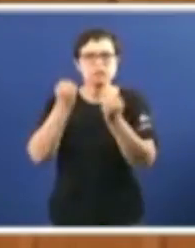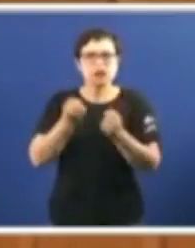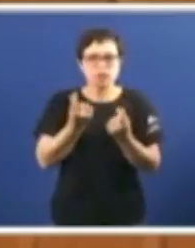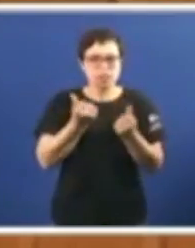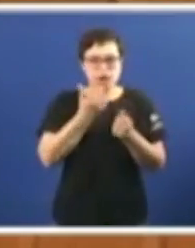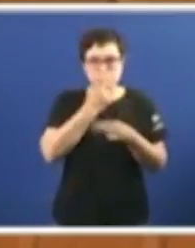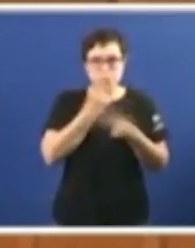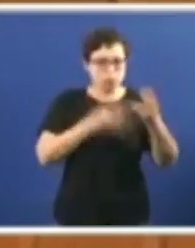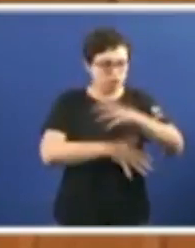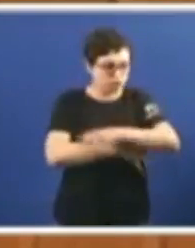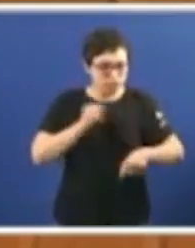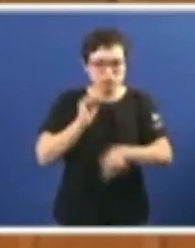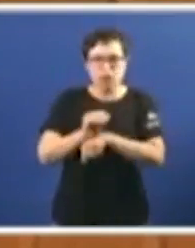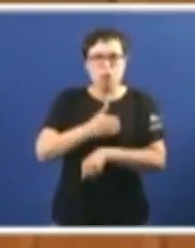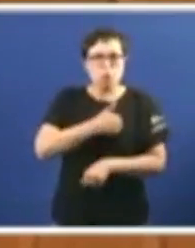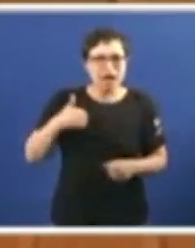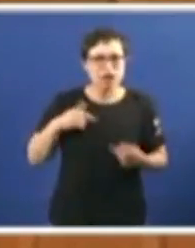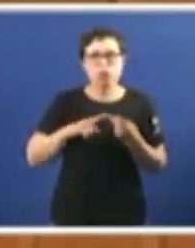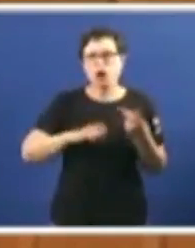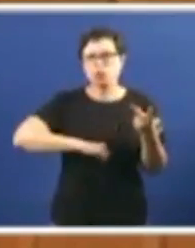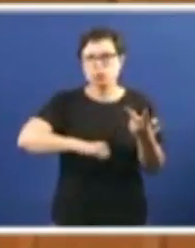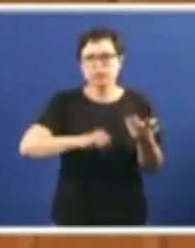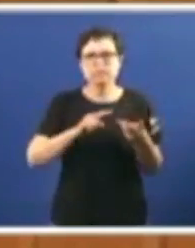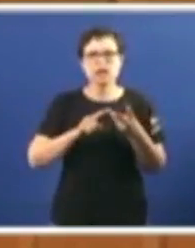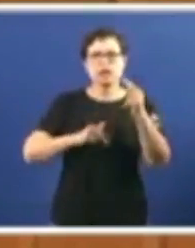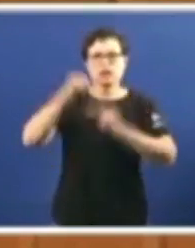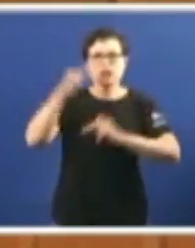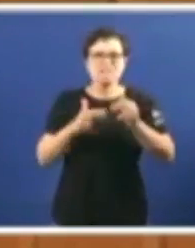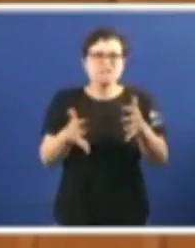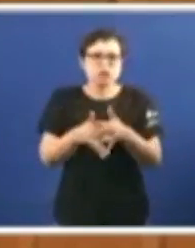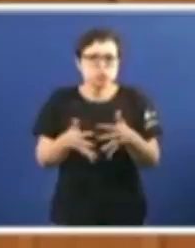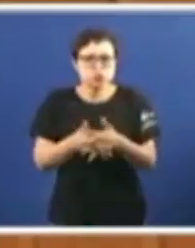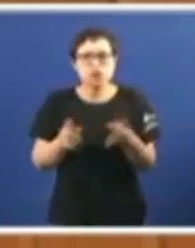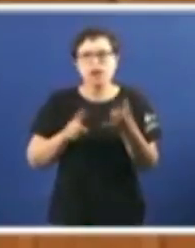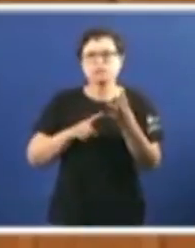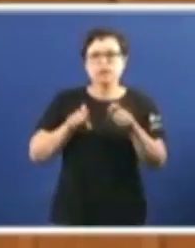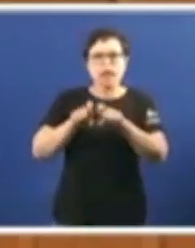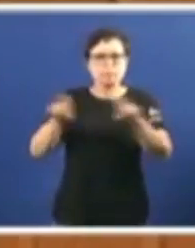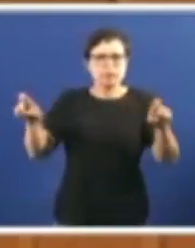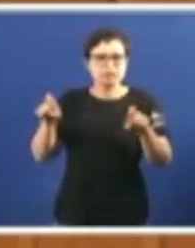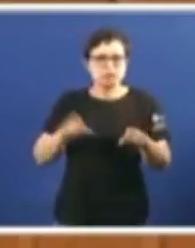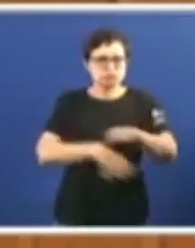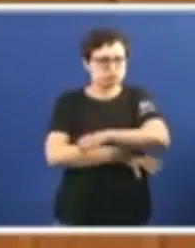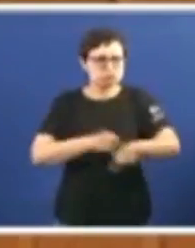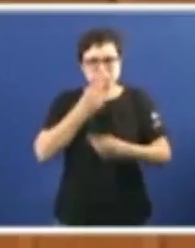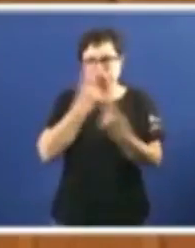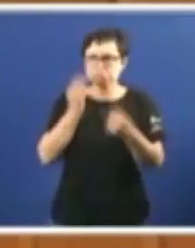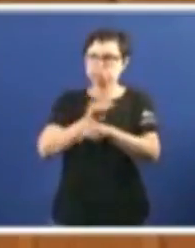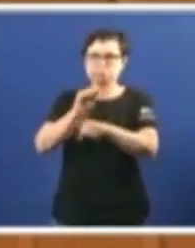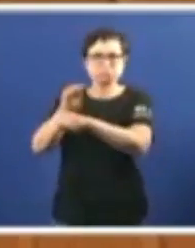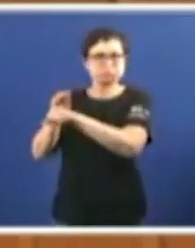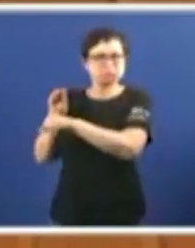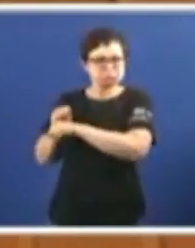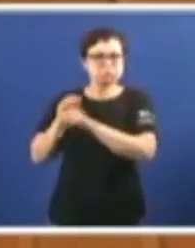públicos, cos cartos de todas á banca, autopistas, construción de infraestructuras, ás empresas, para posteriormente nun novo estado de